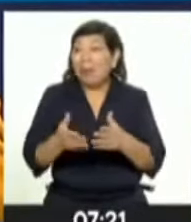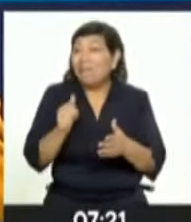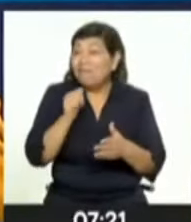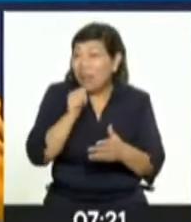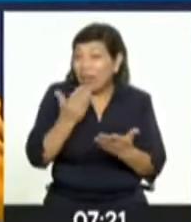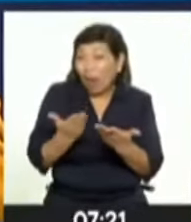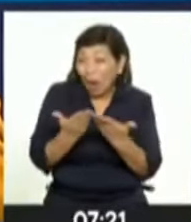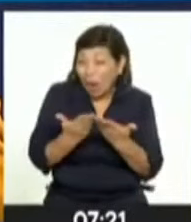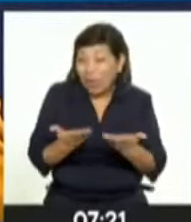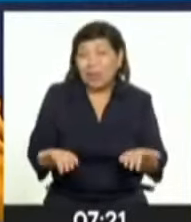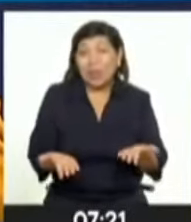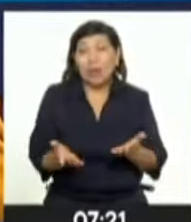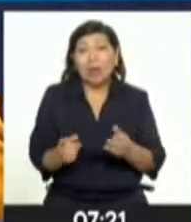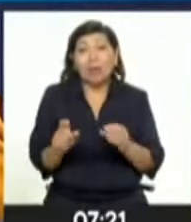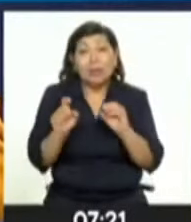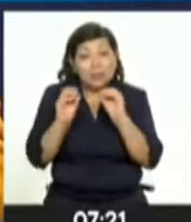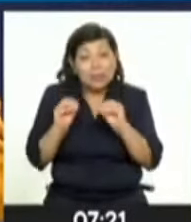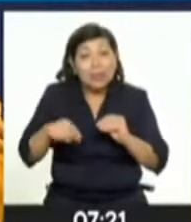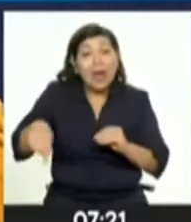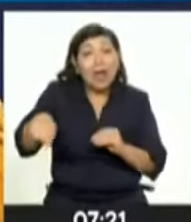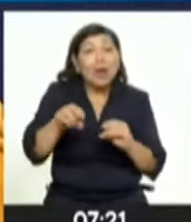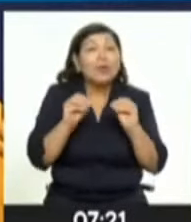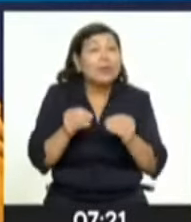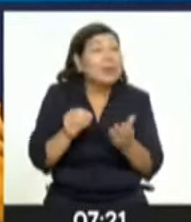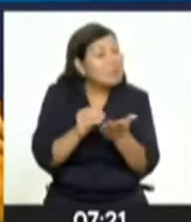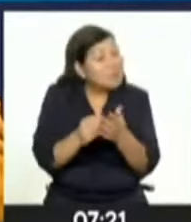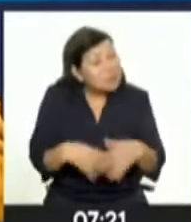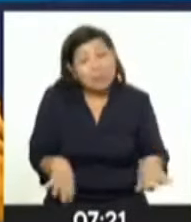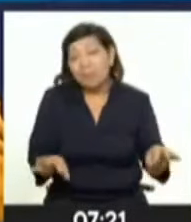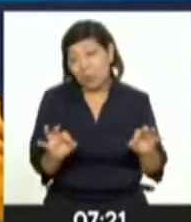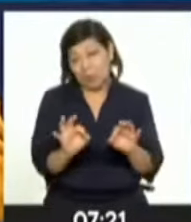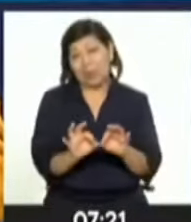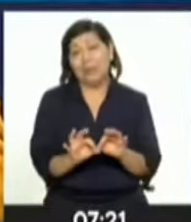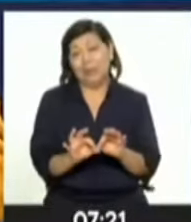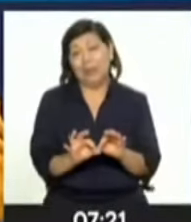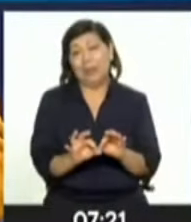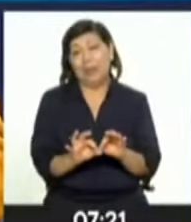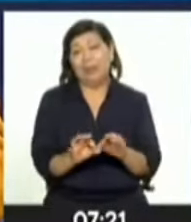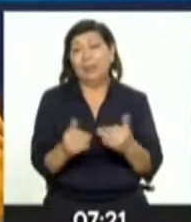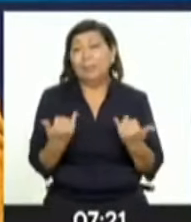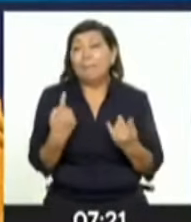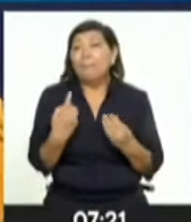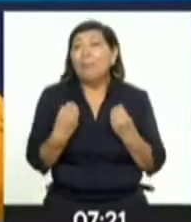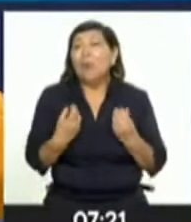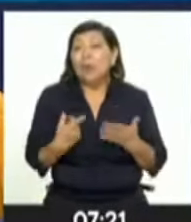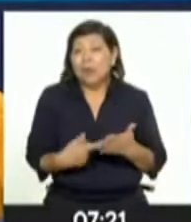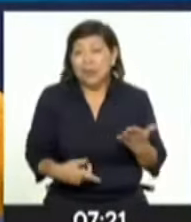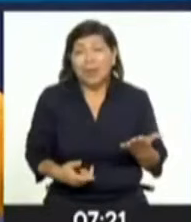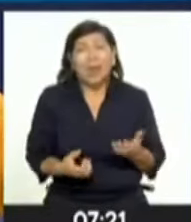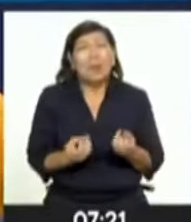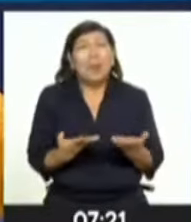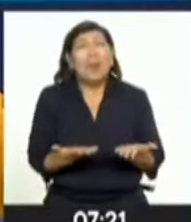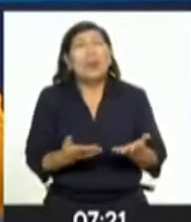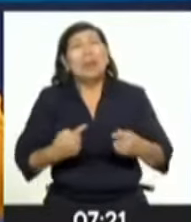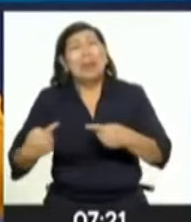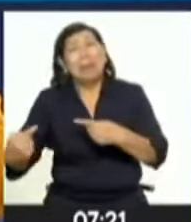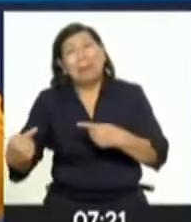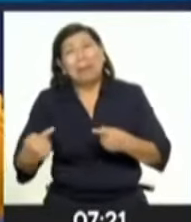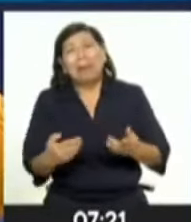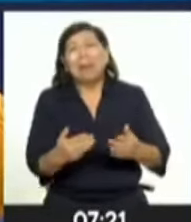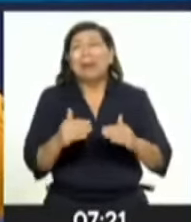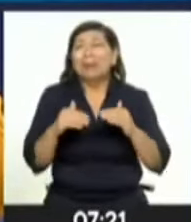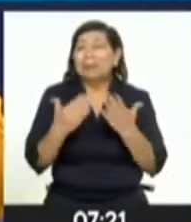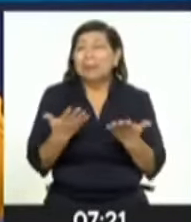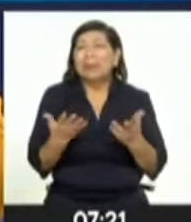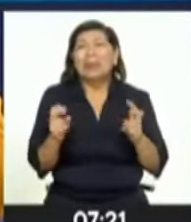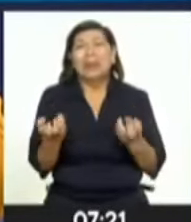de el educar de los niños, que eso es parte y es lo más importante, porque muchas veces la discusión se